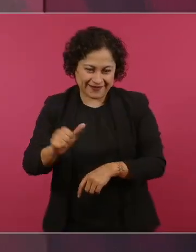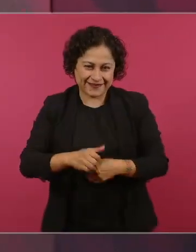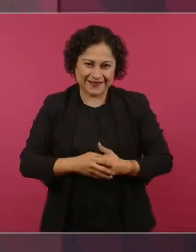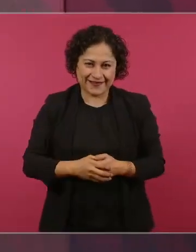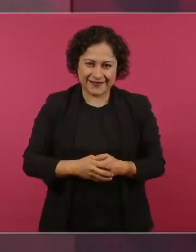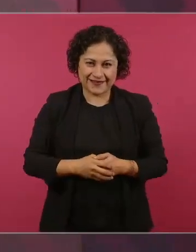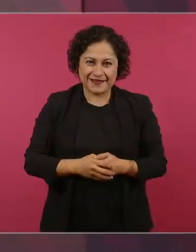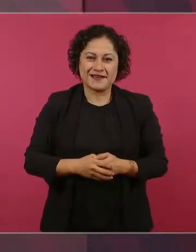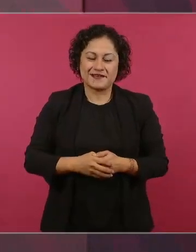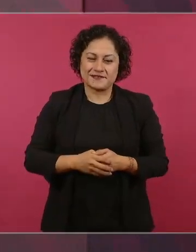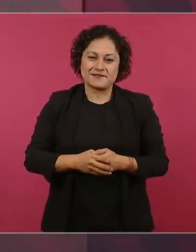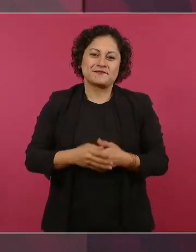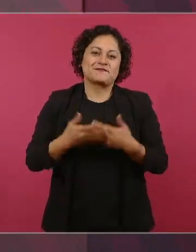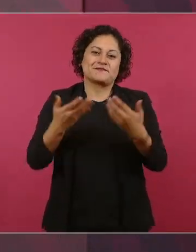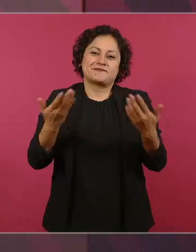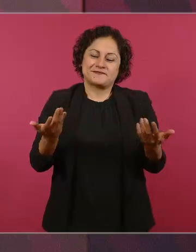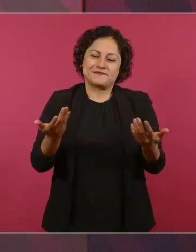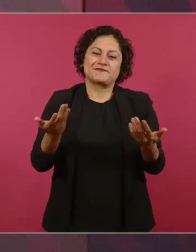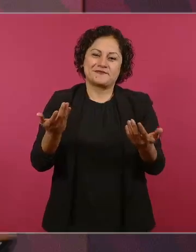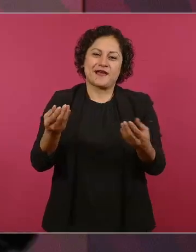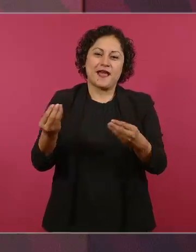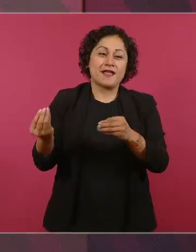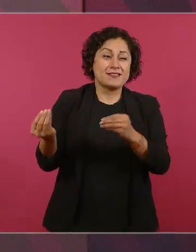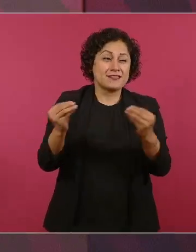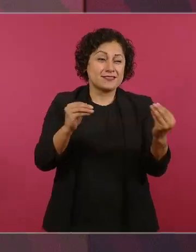en la casa hay polémica.